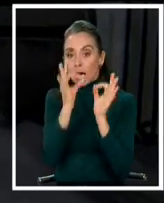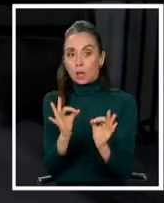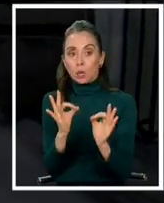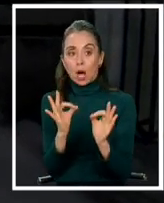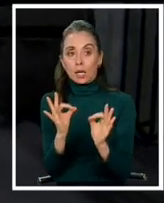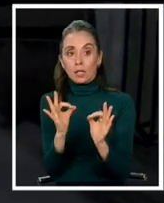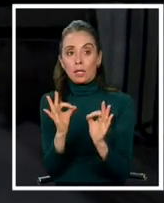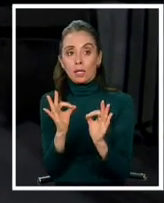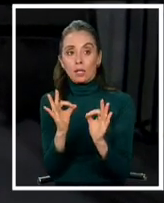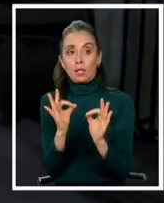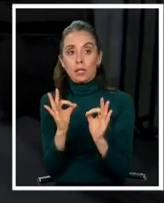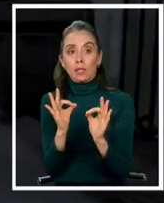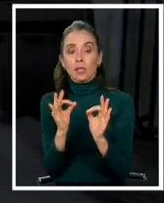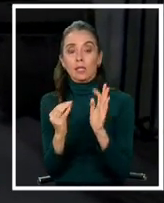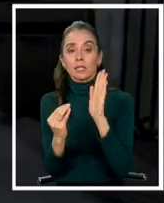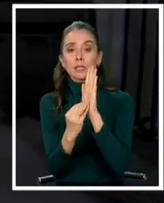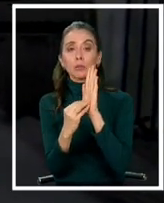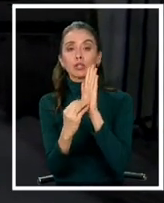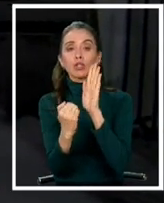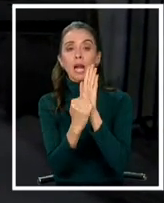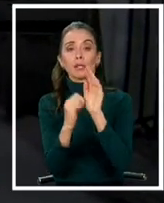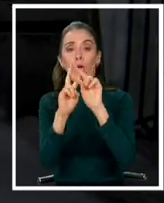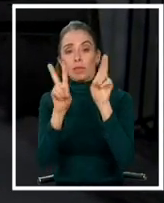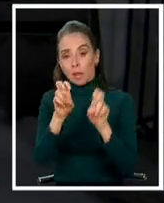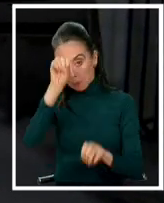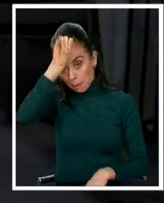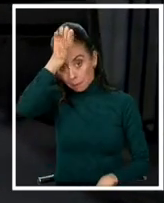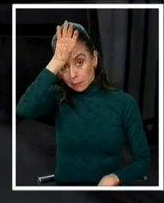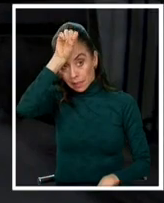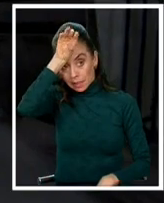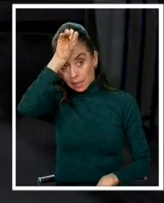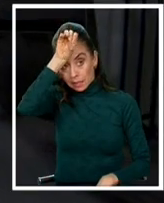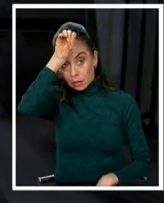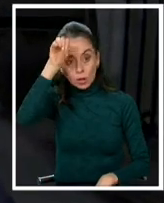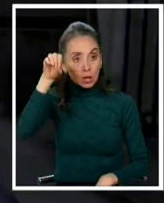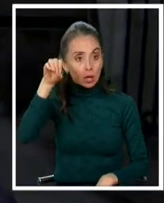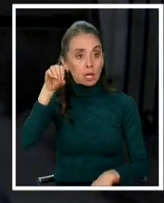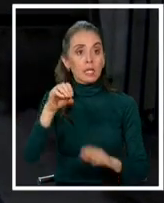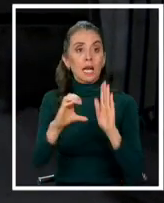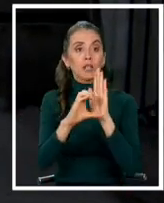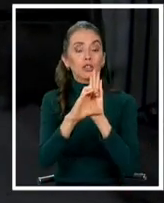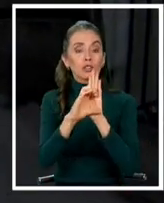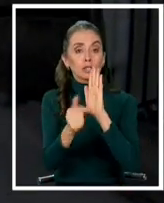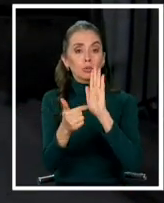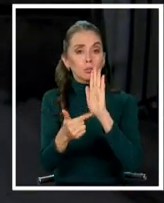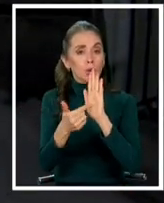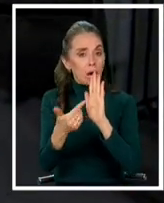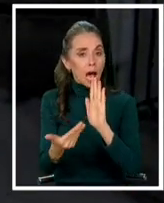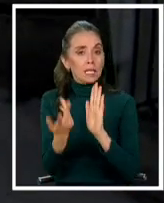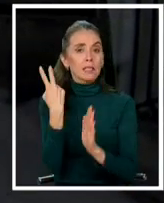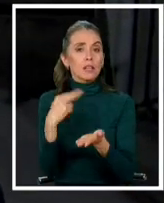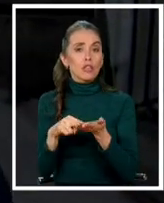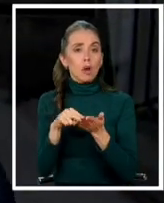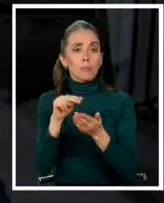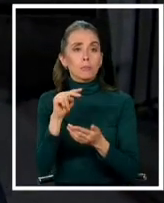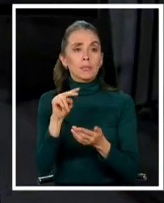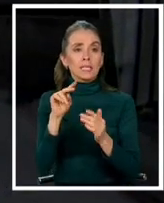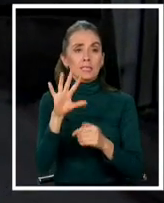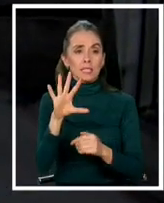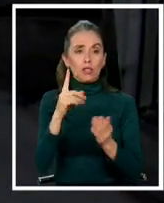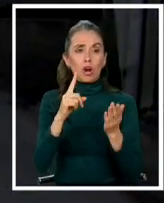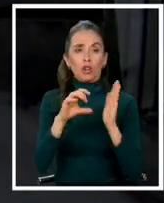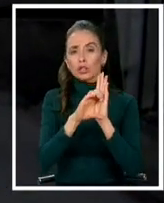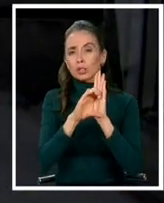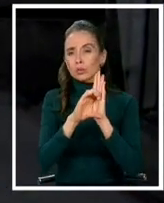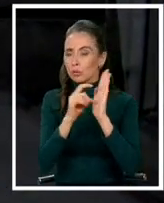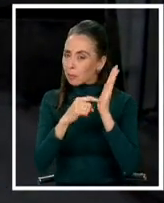lo que establece el artículo en materia minera en la Constitución de 1900, actual, en la, del 2005, 1980,